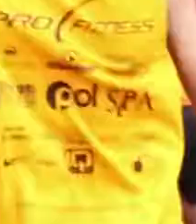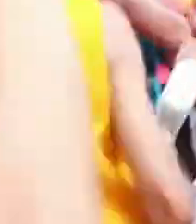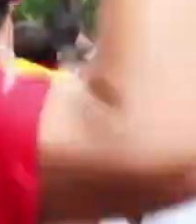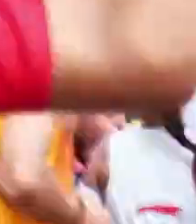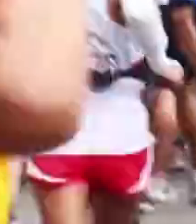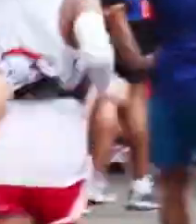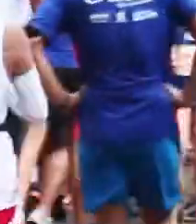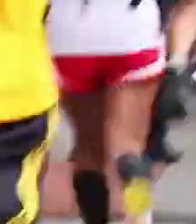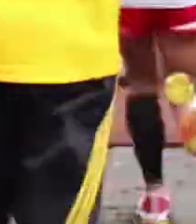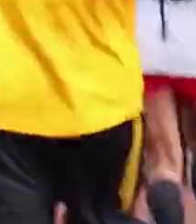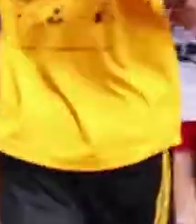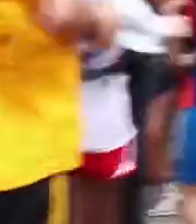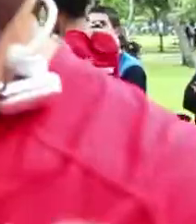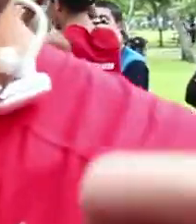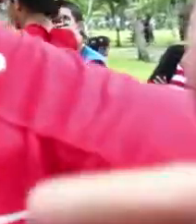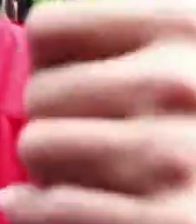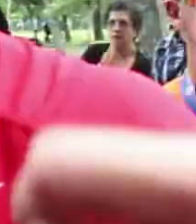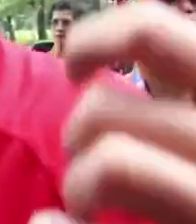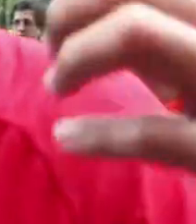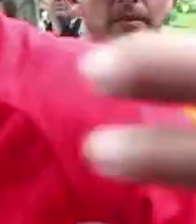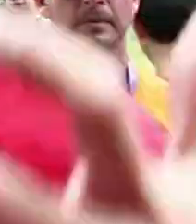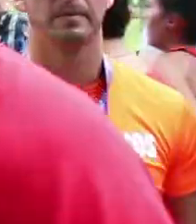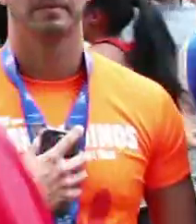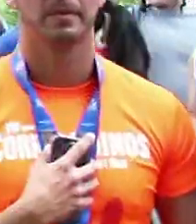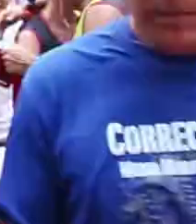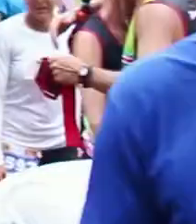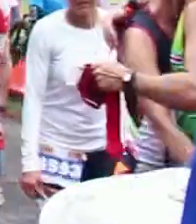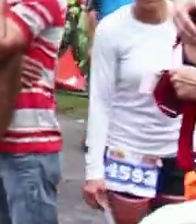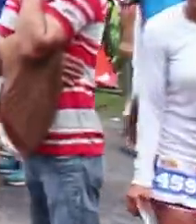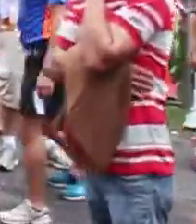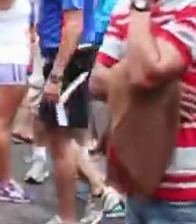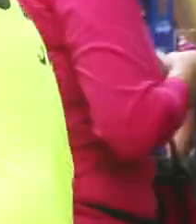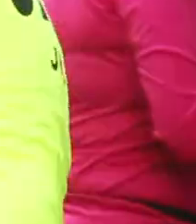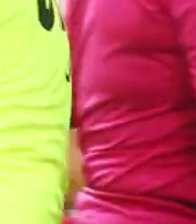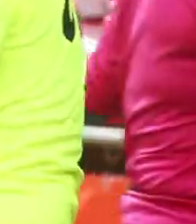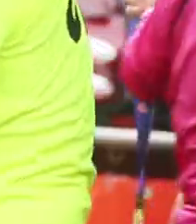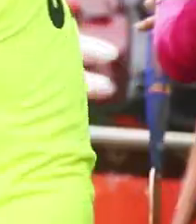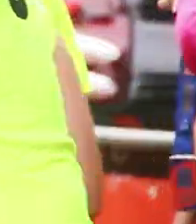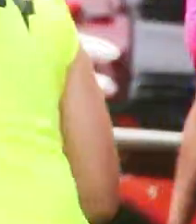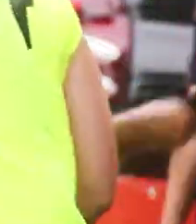Gracias. Excelente, muy feliz. Fruta, agua, ya.